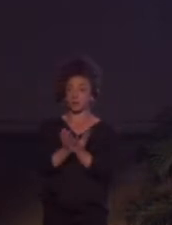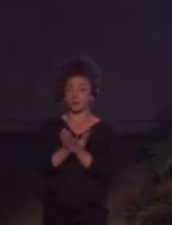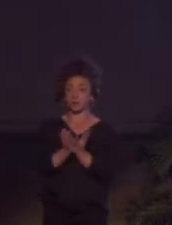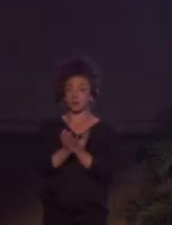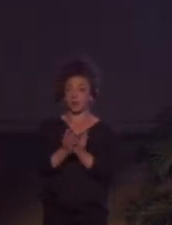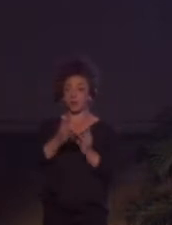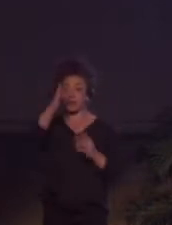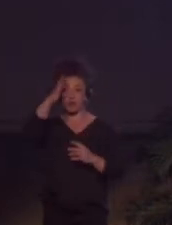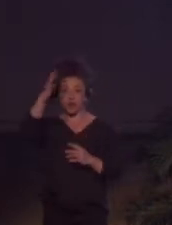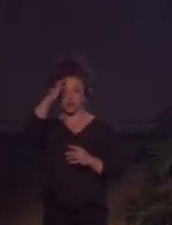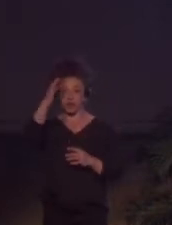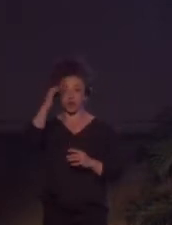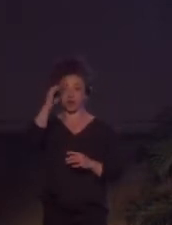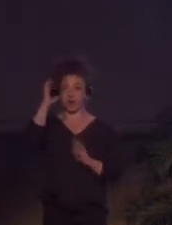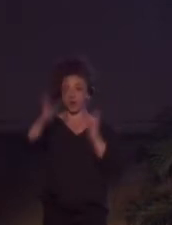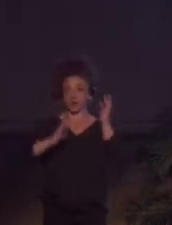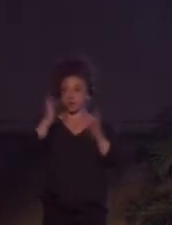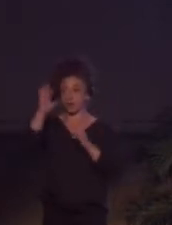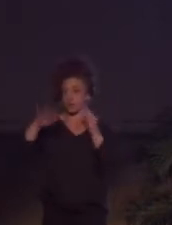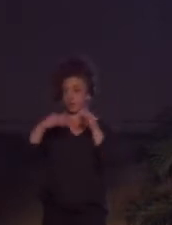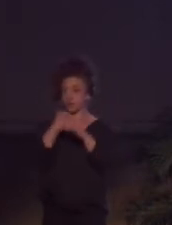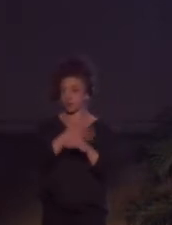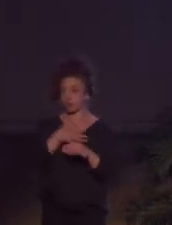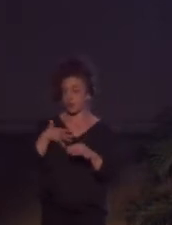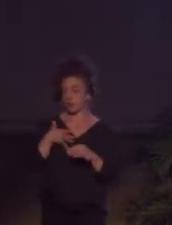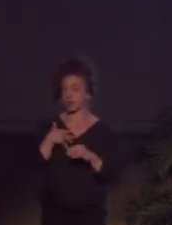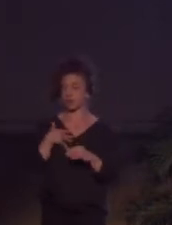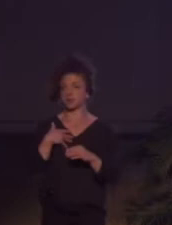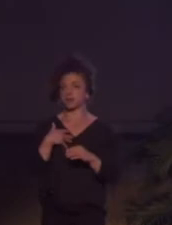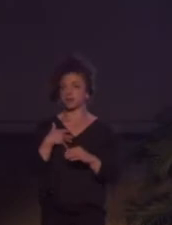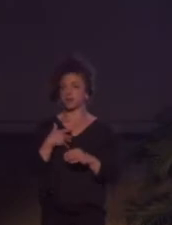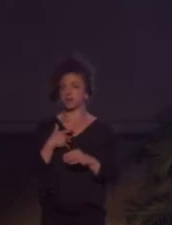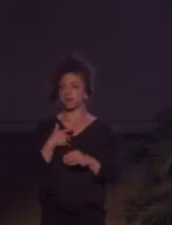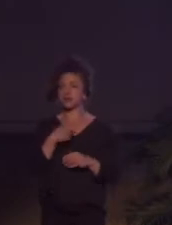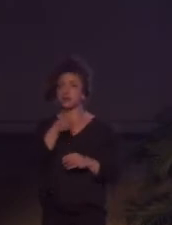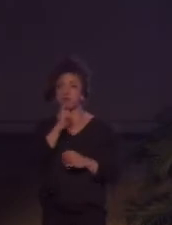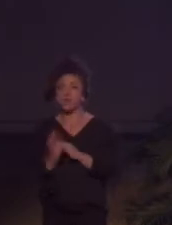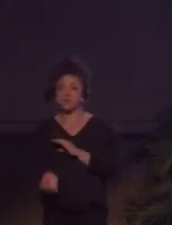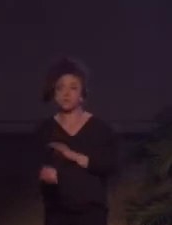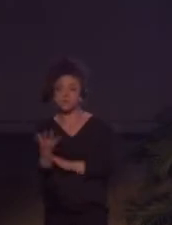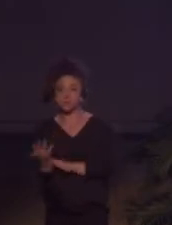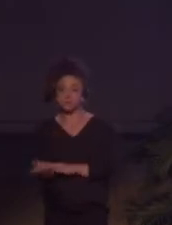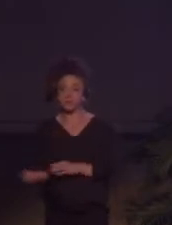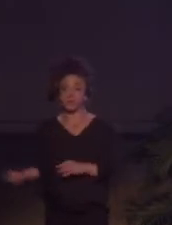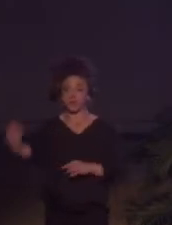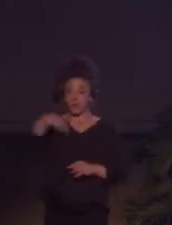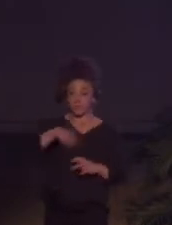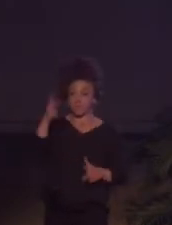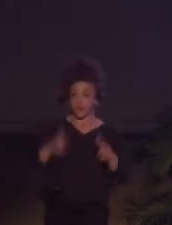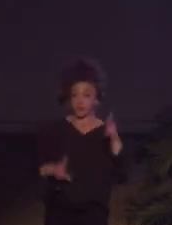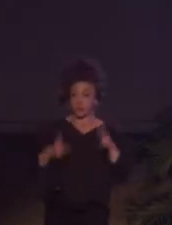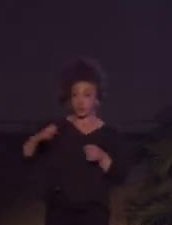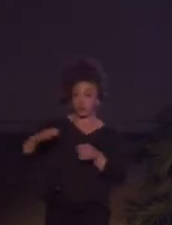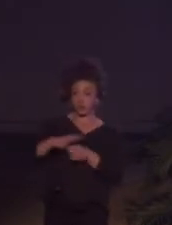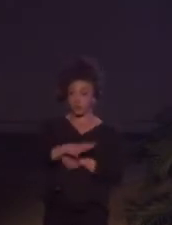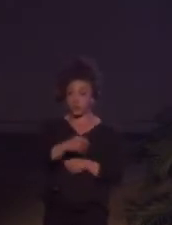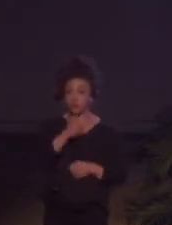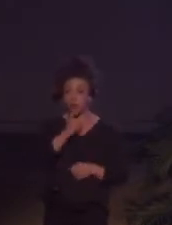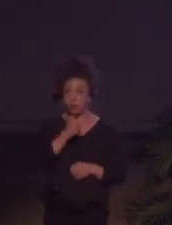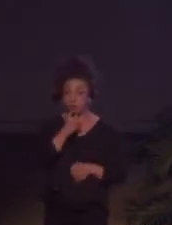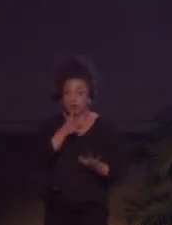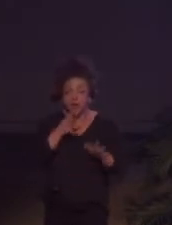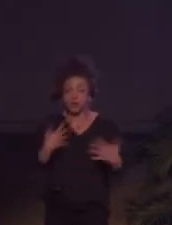nola iritsi den, eta gaur egungo iritziak, planak eta perspektiba ezberdinetatik. Eta hori izan da pixkat